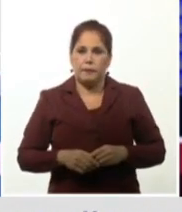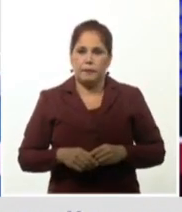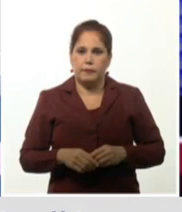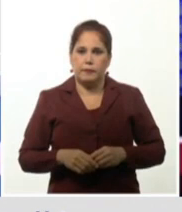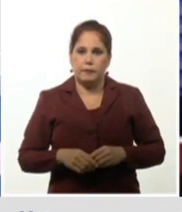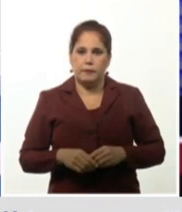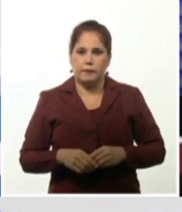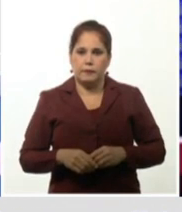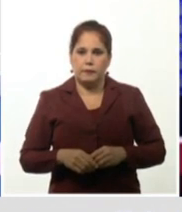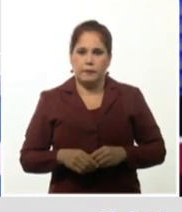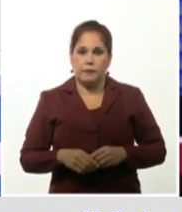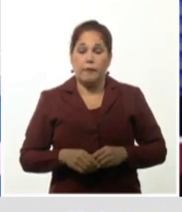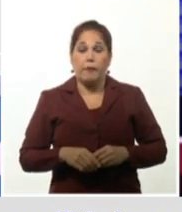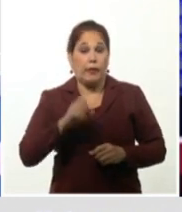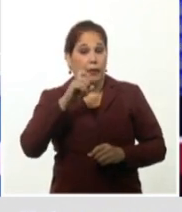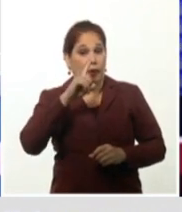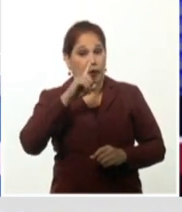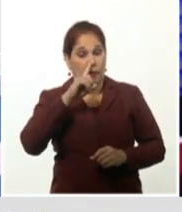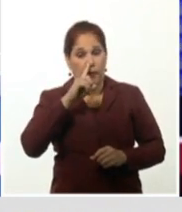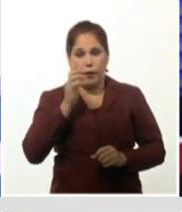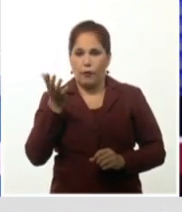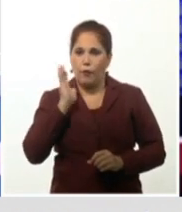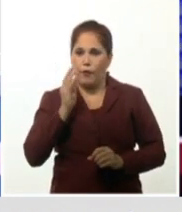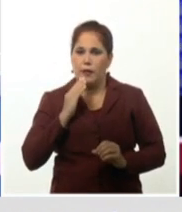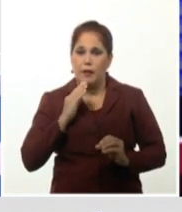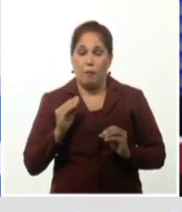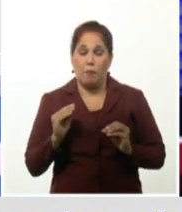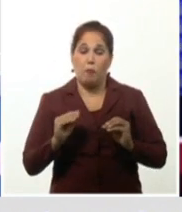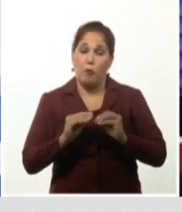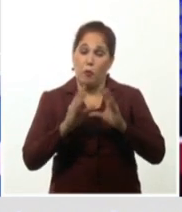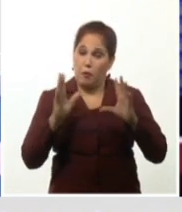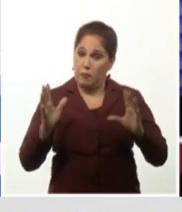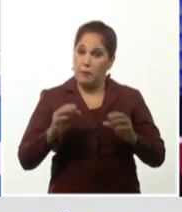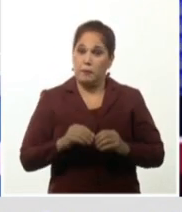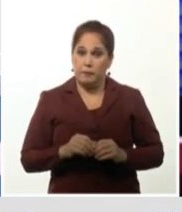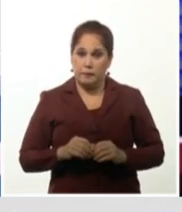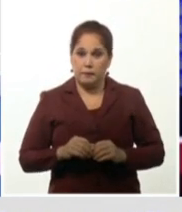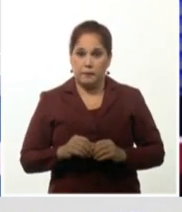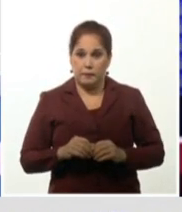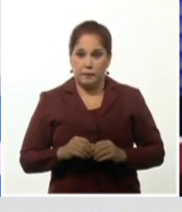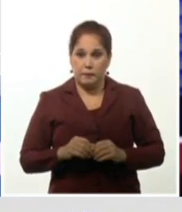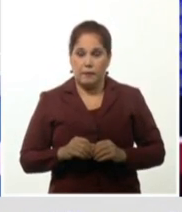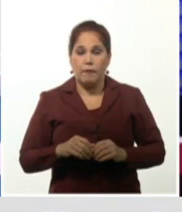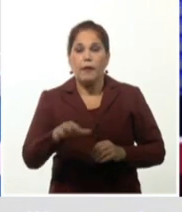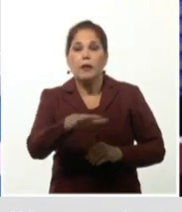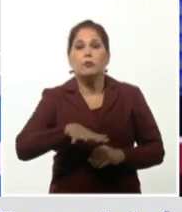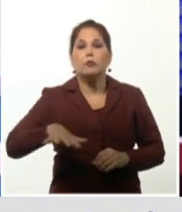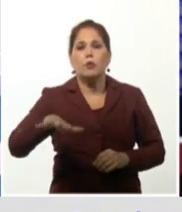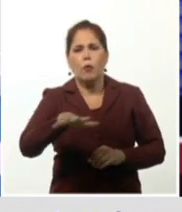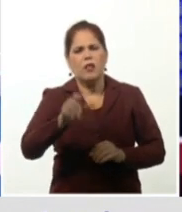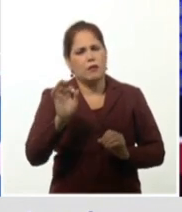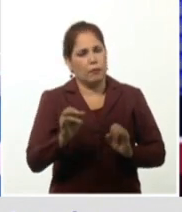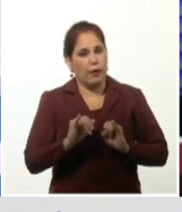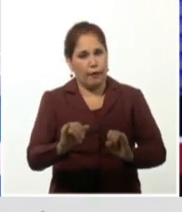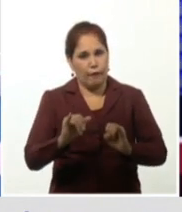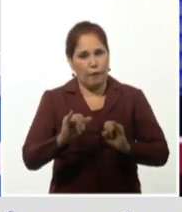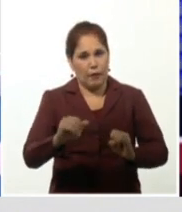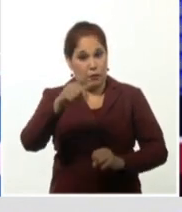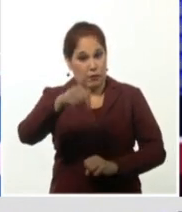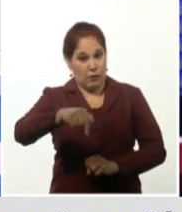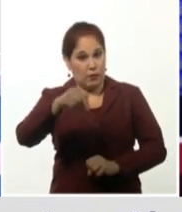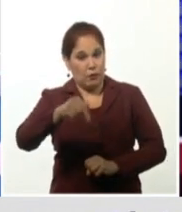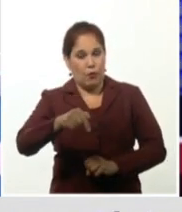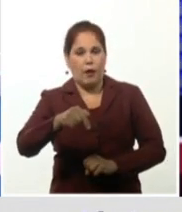los próximos días. De esta forma estamos poniendo punto final a esta conferencia de prensa, este espacio que lleva a usted siempre la actualización sobre